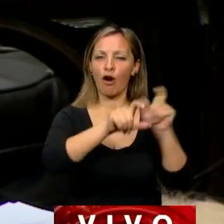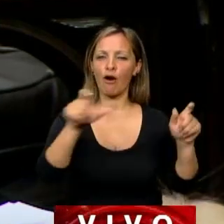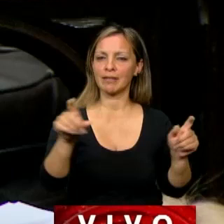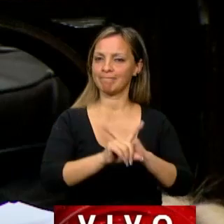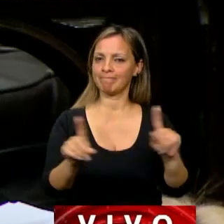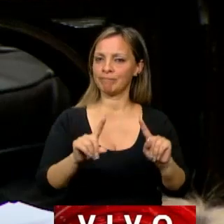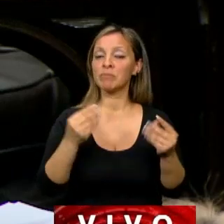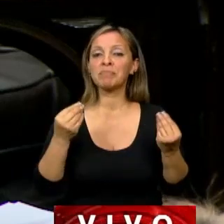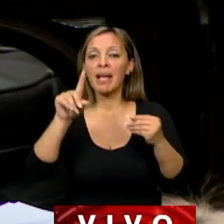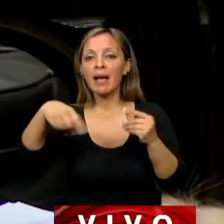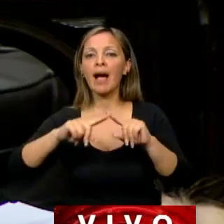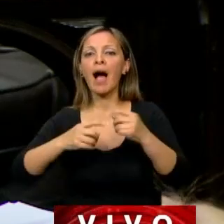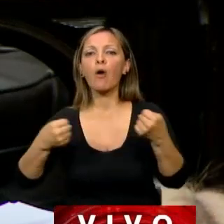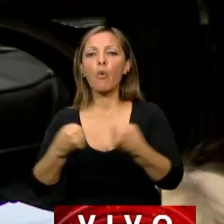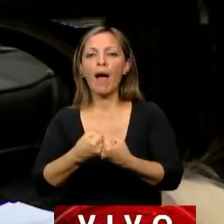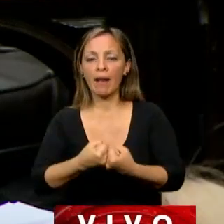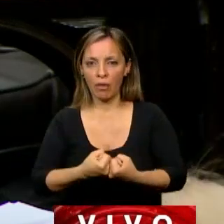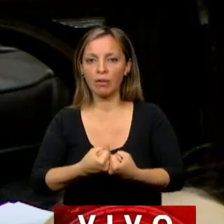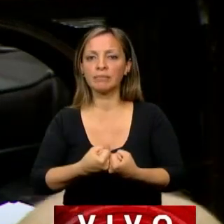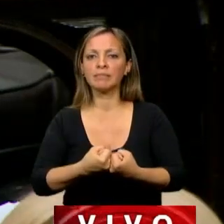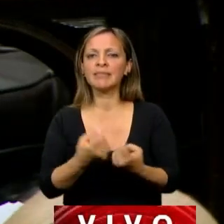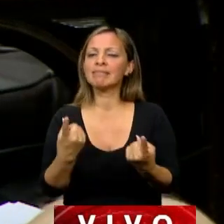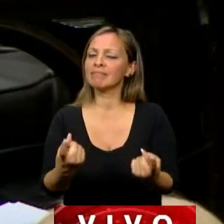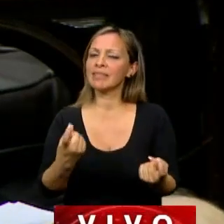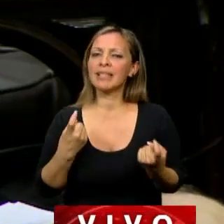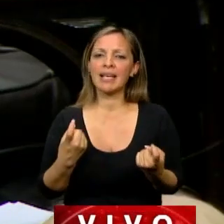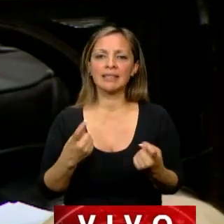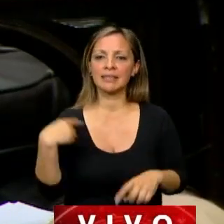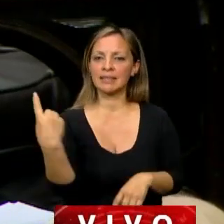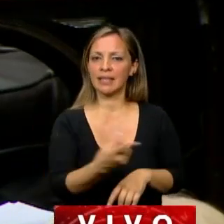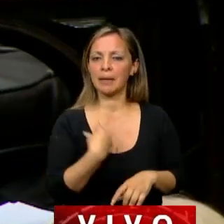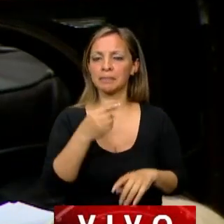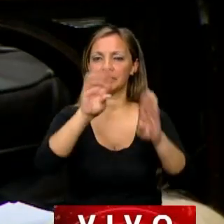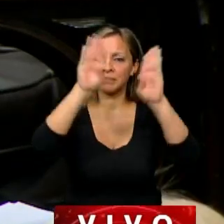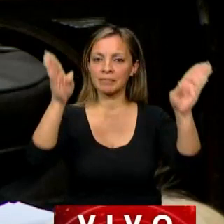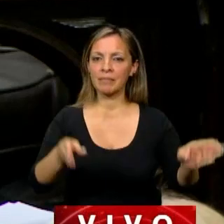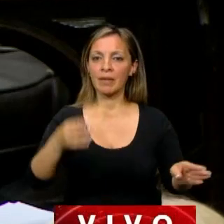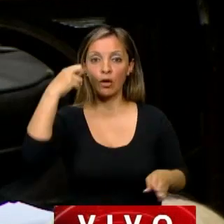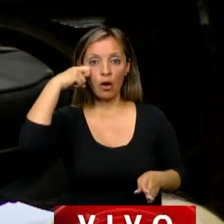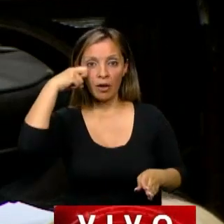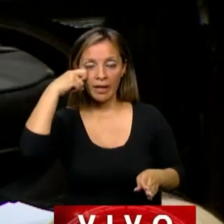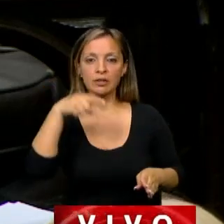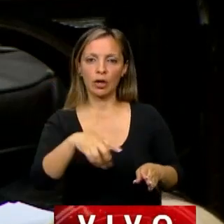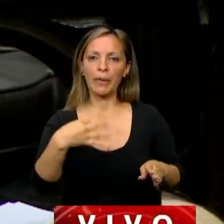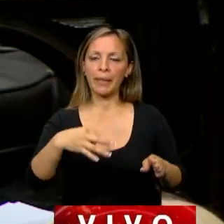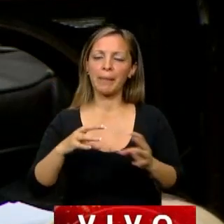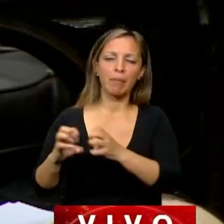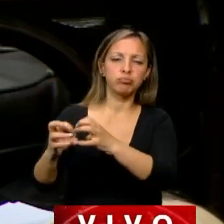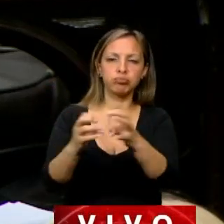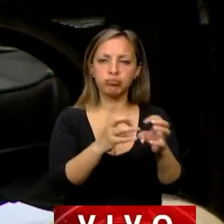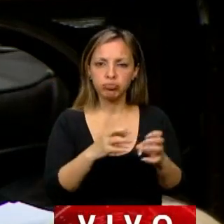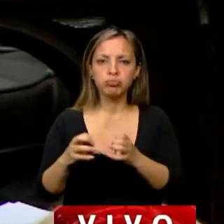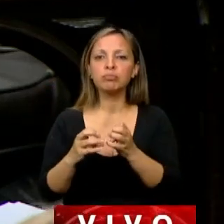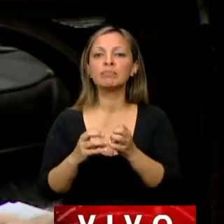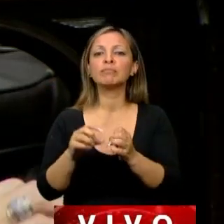ser efectivo y aplicable requiere que este parlamento los sanciones y que cada